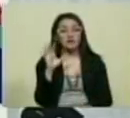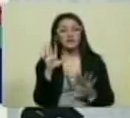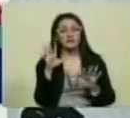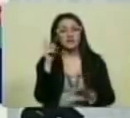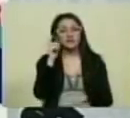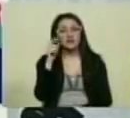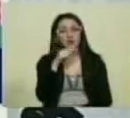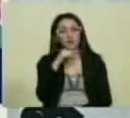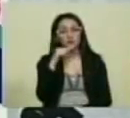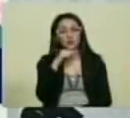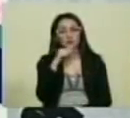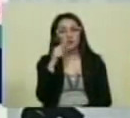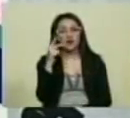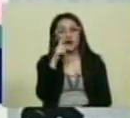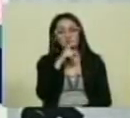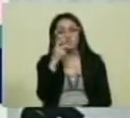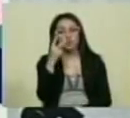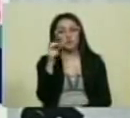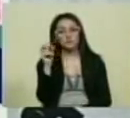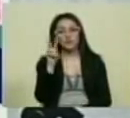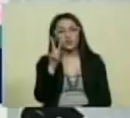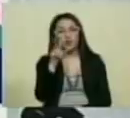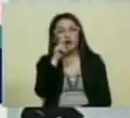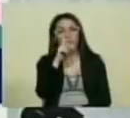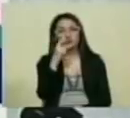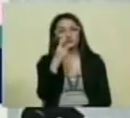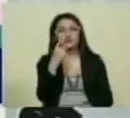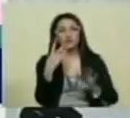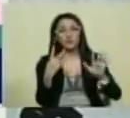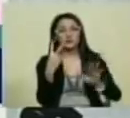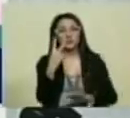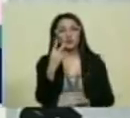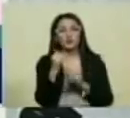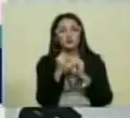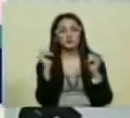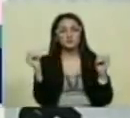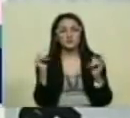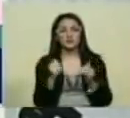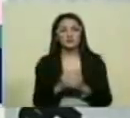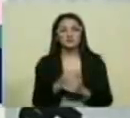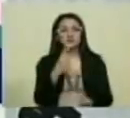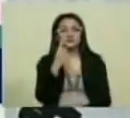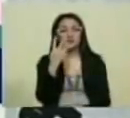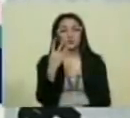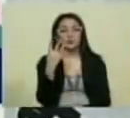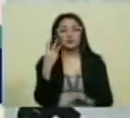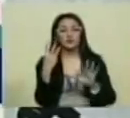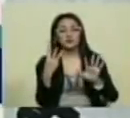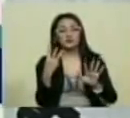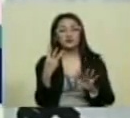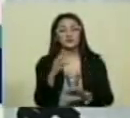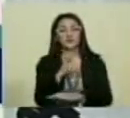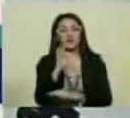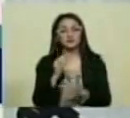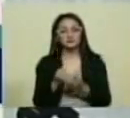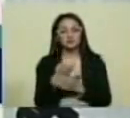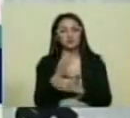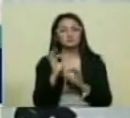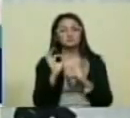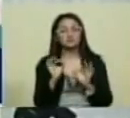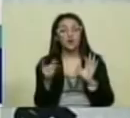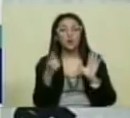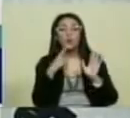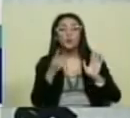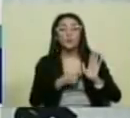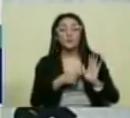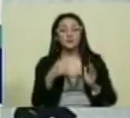mes de octubre de 2002, año 192 de la Independencia, 143 de la Federación. Ejecútese,